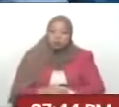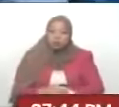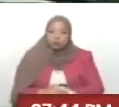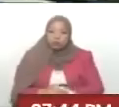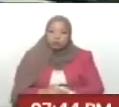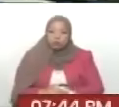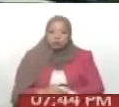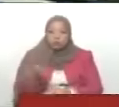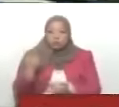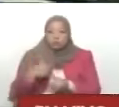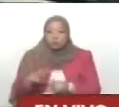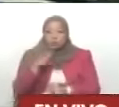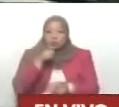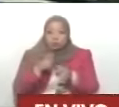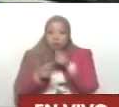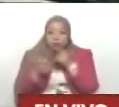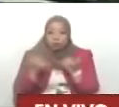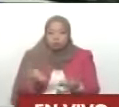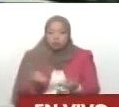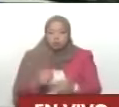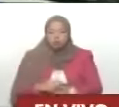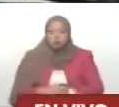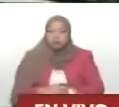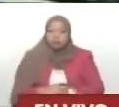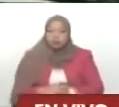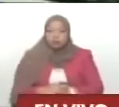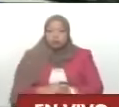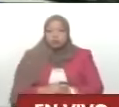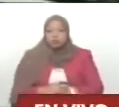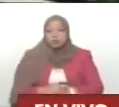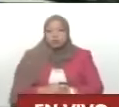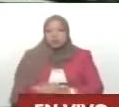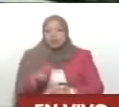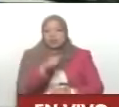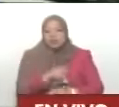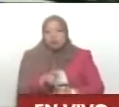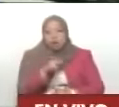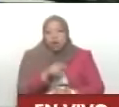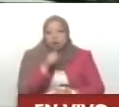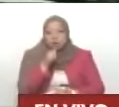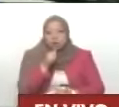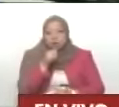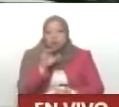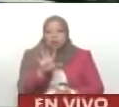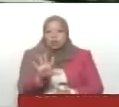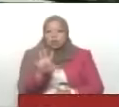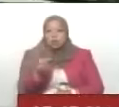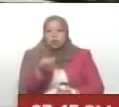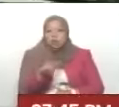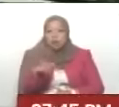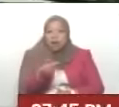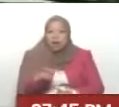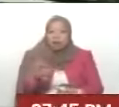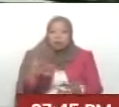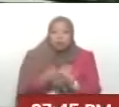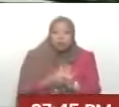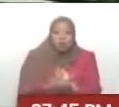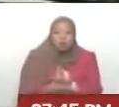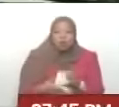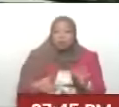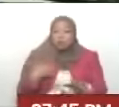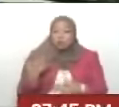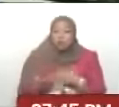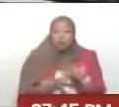Otra pregunta ya a lo local. Fíjese que siempre andamos buscándole las cinco patas al gato. Y con